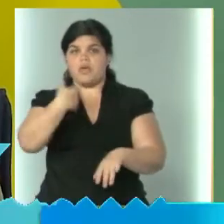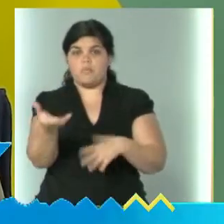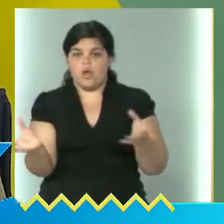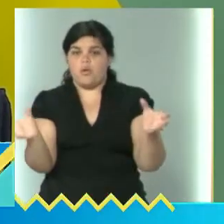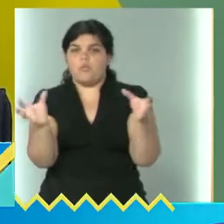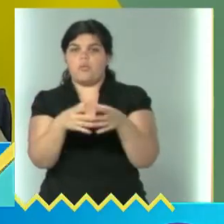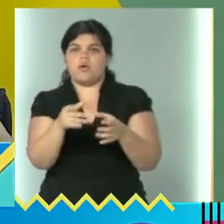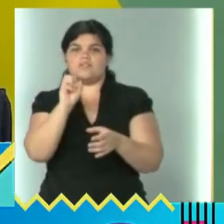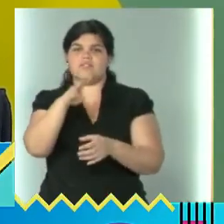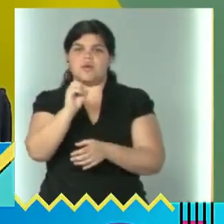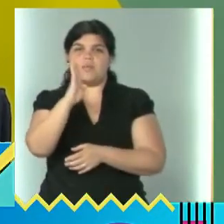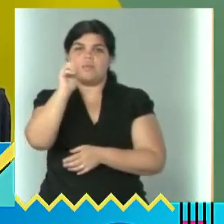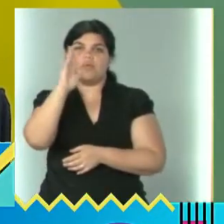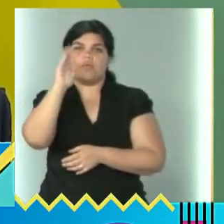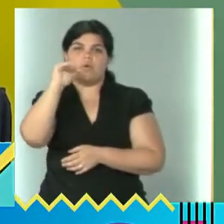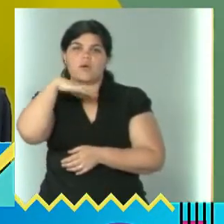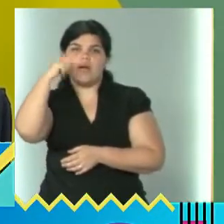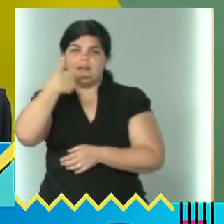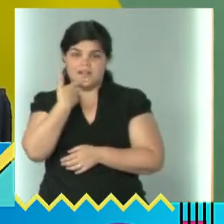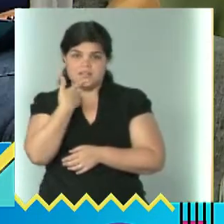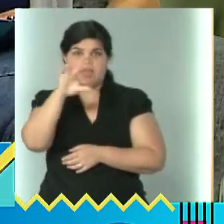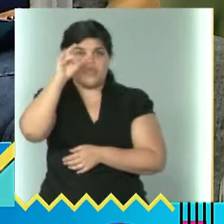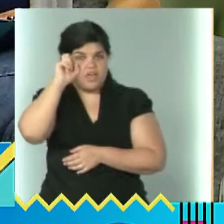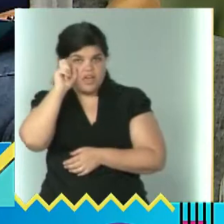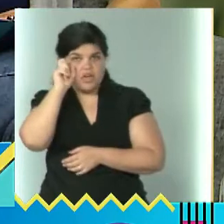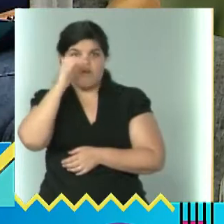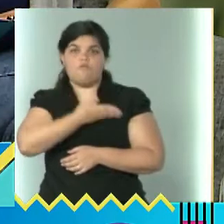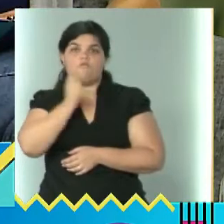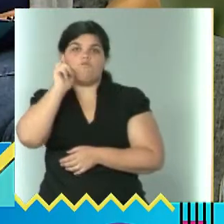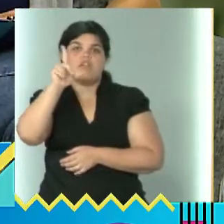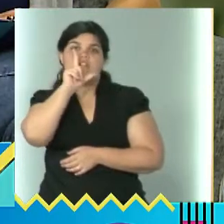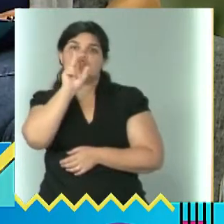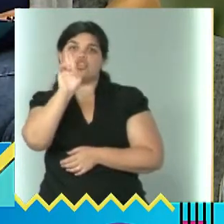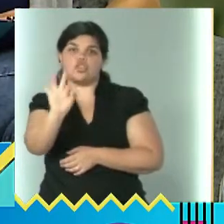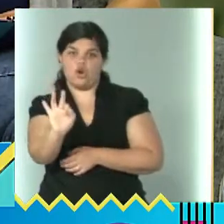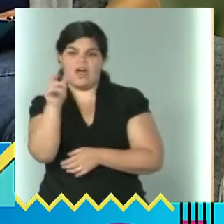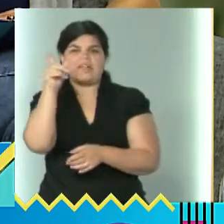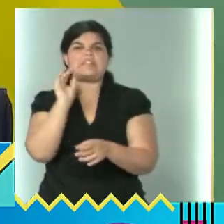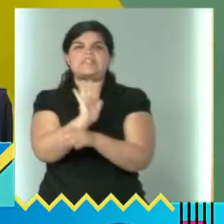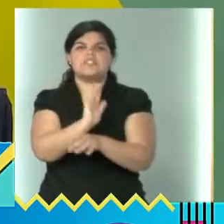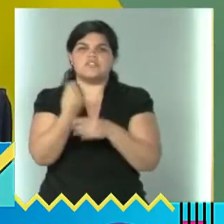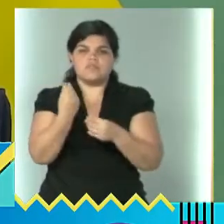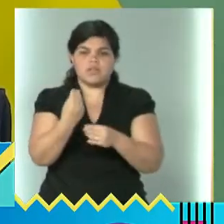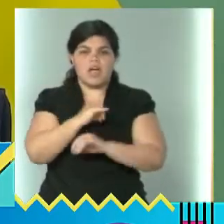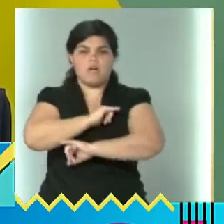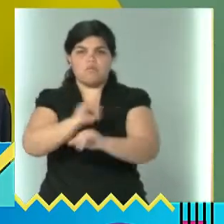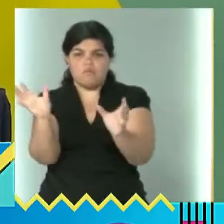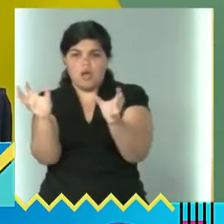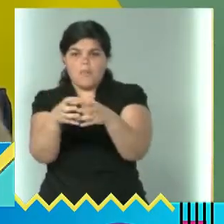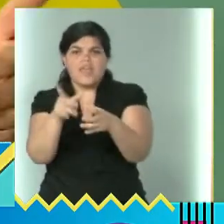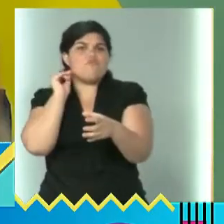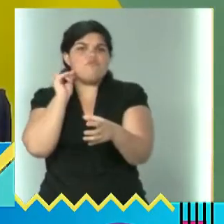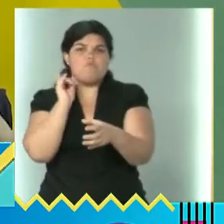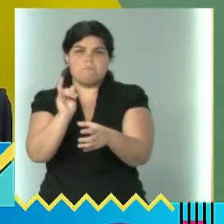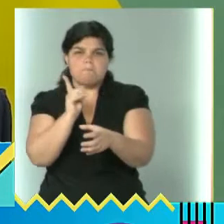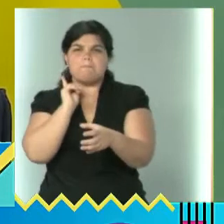filtros. Es el conjunto de filtros por los que pasa la información, te encierra en una burbuja, de manera que cada uno